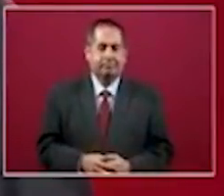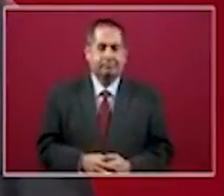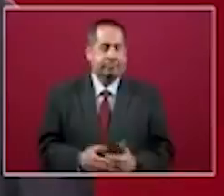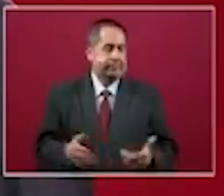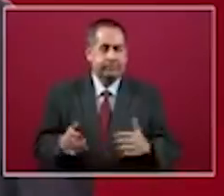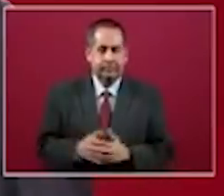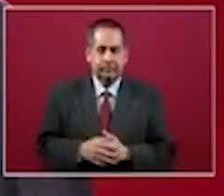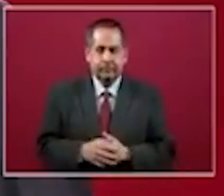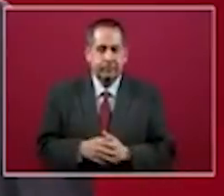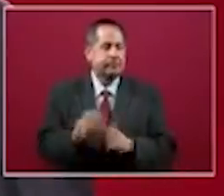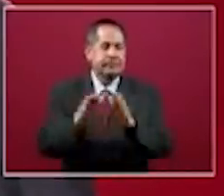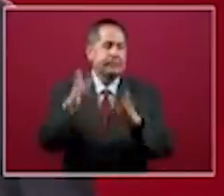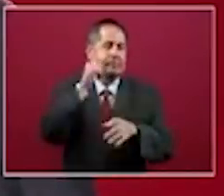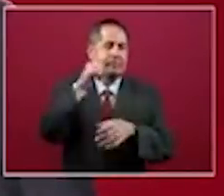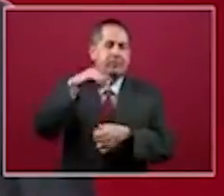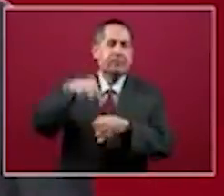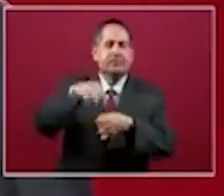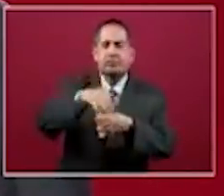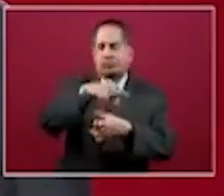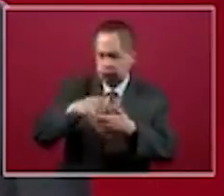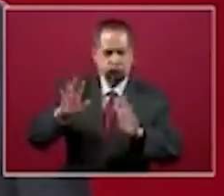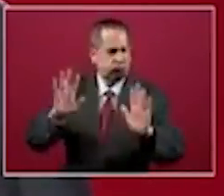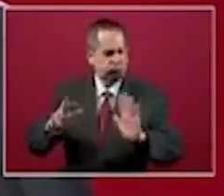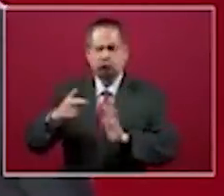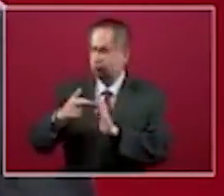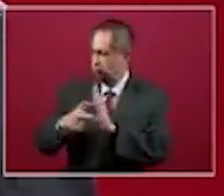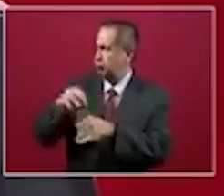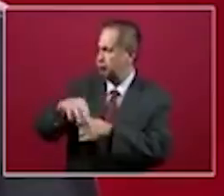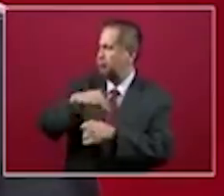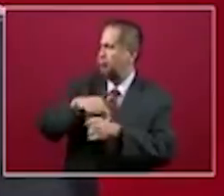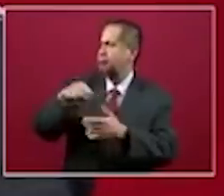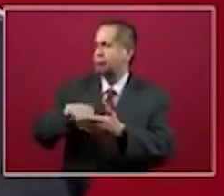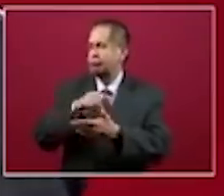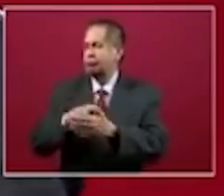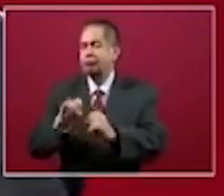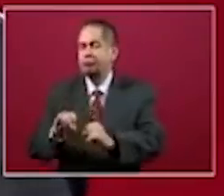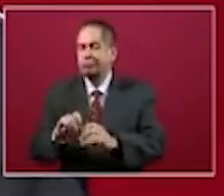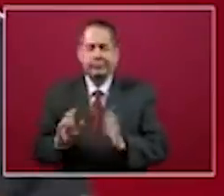desde luego que habían elecciones, sí, pero